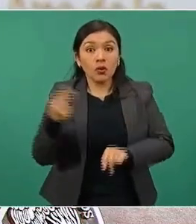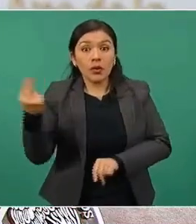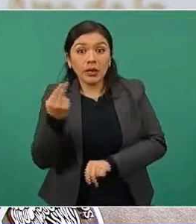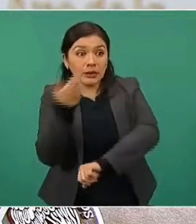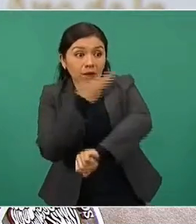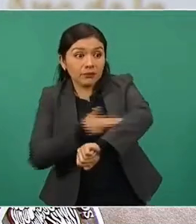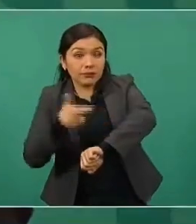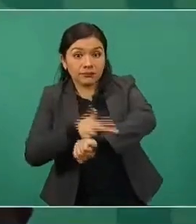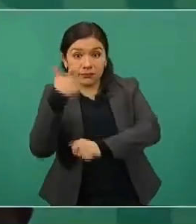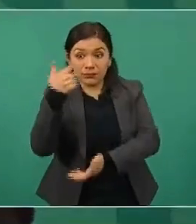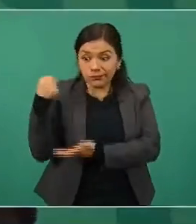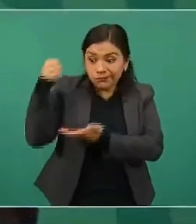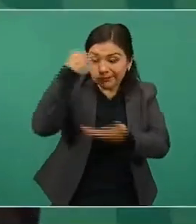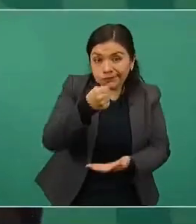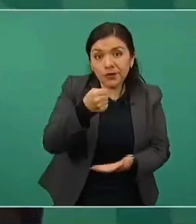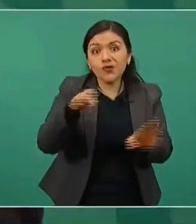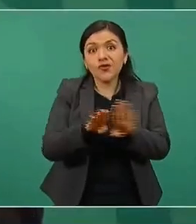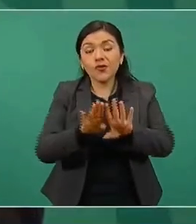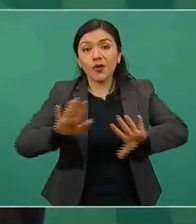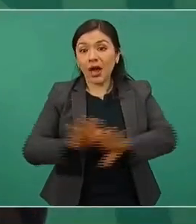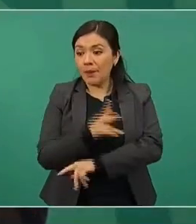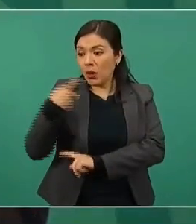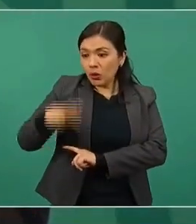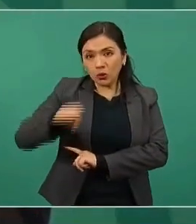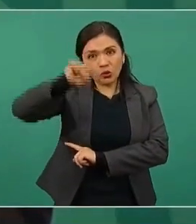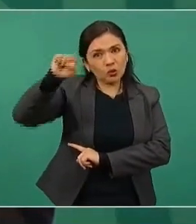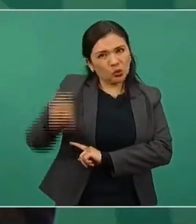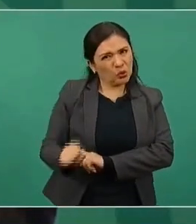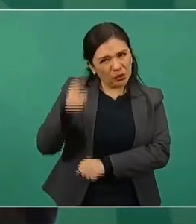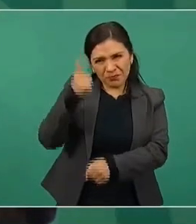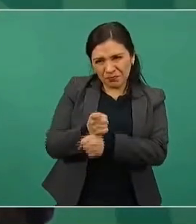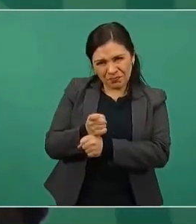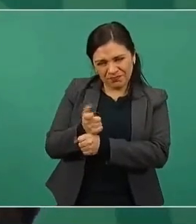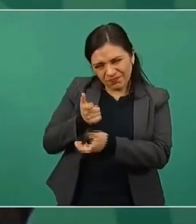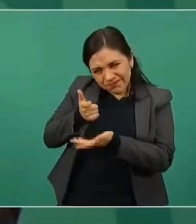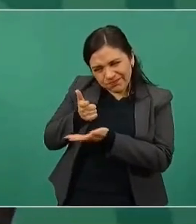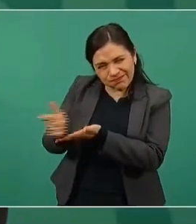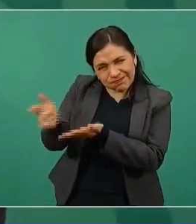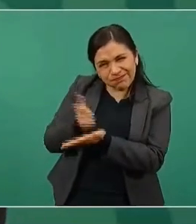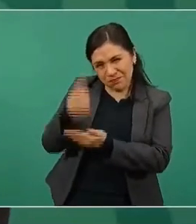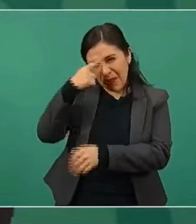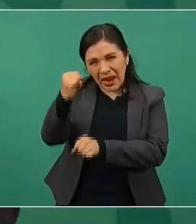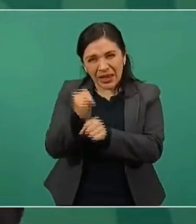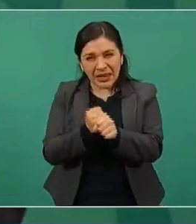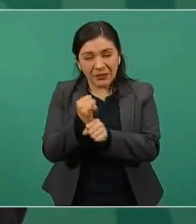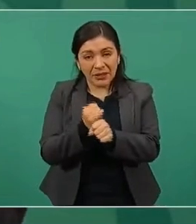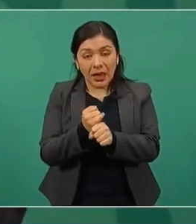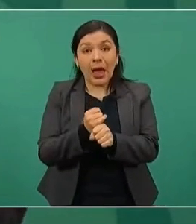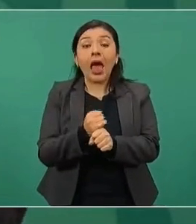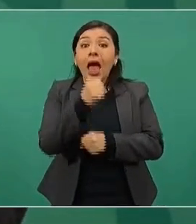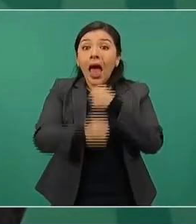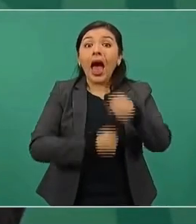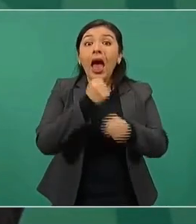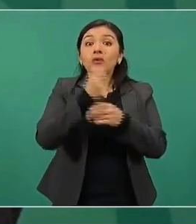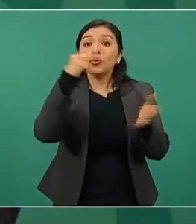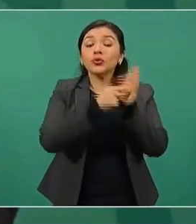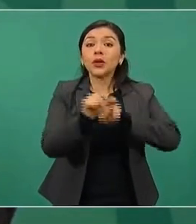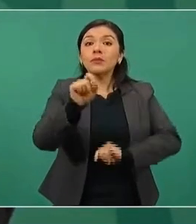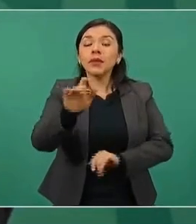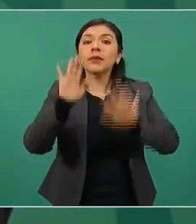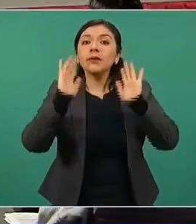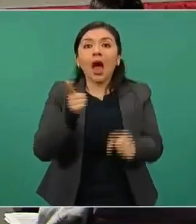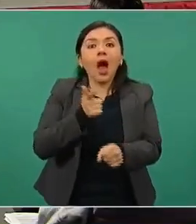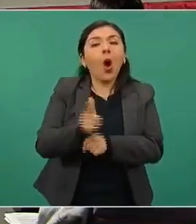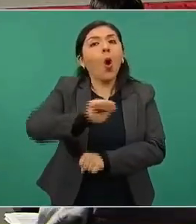redireccionamiento de inversiones al sureste y a las aguas someras, en el 20 descubrimos un